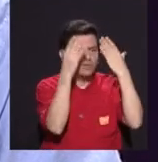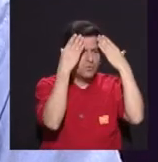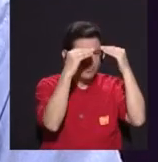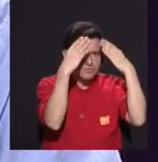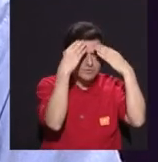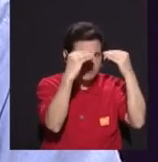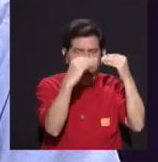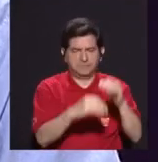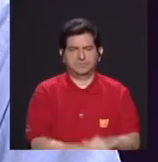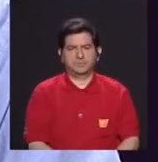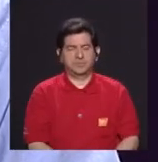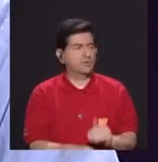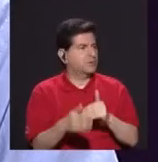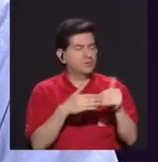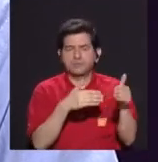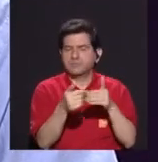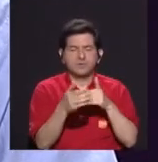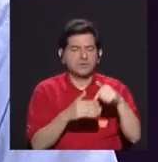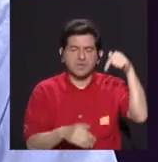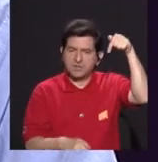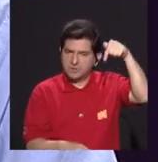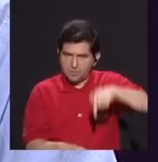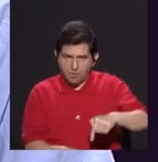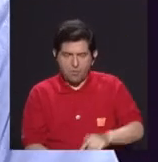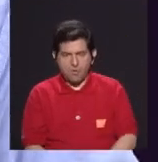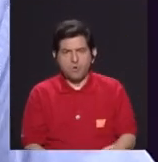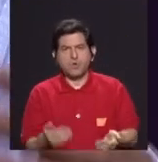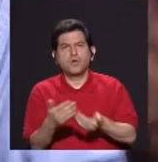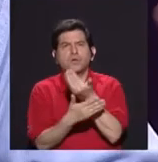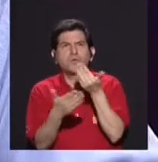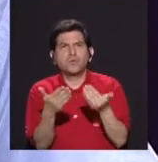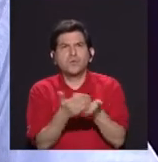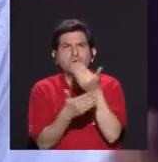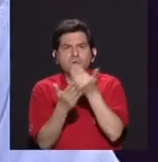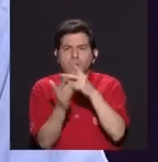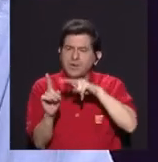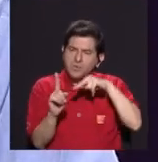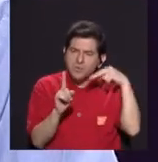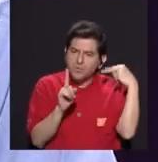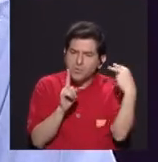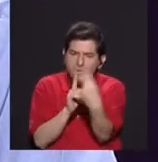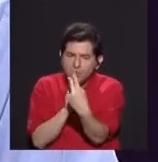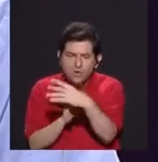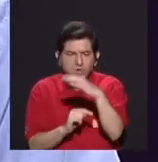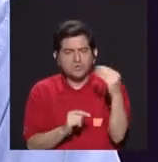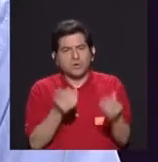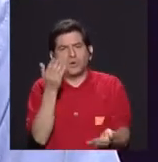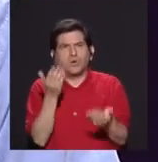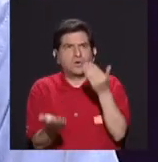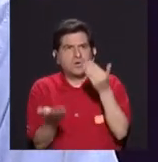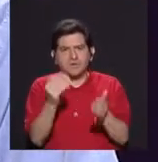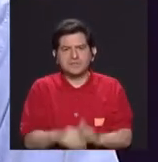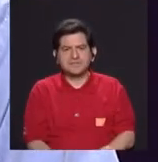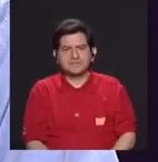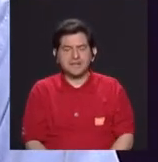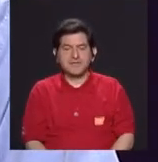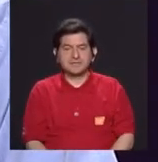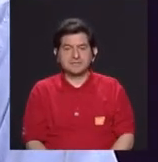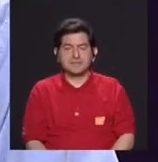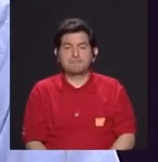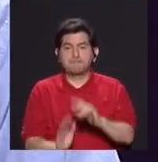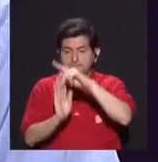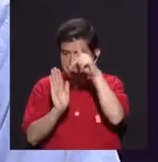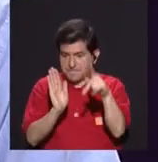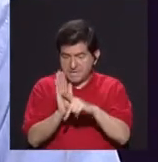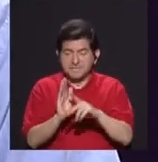aun cuando a hoy en esta estos nuevos paradigmas o nuestros nuevos postulados que